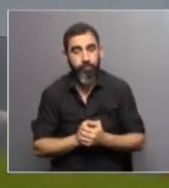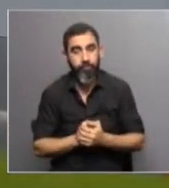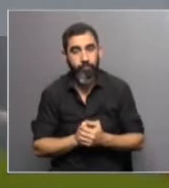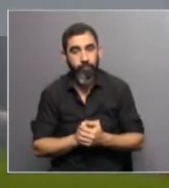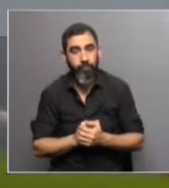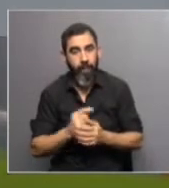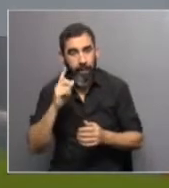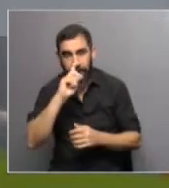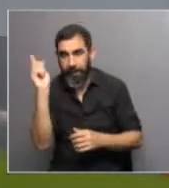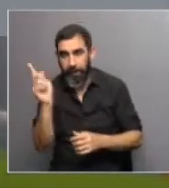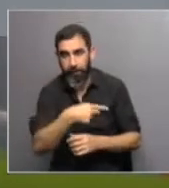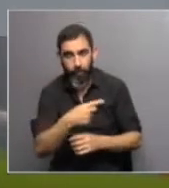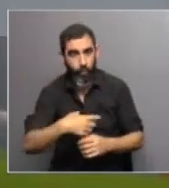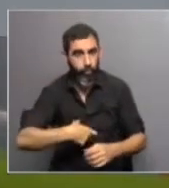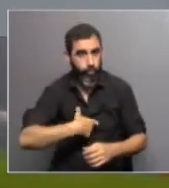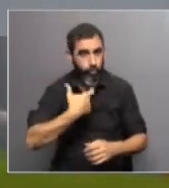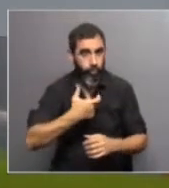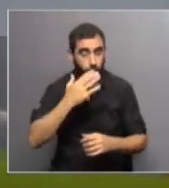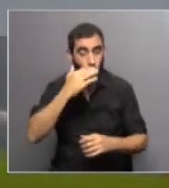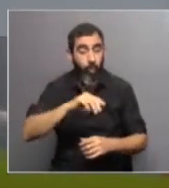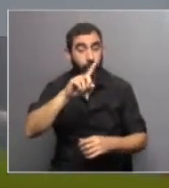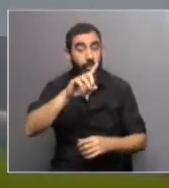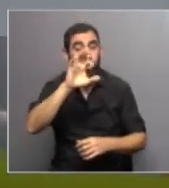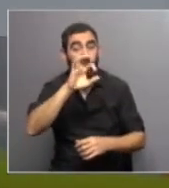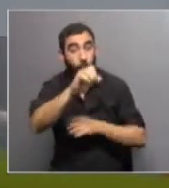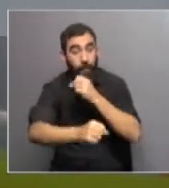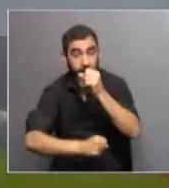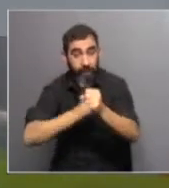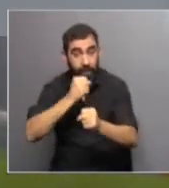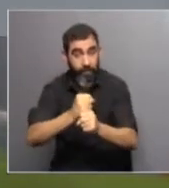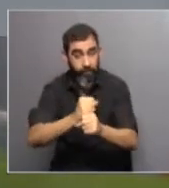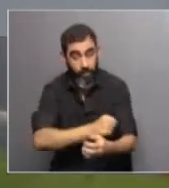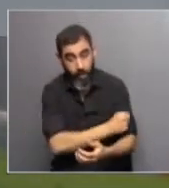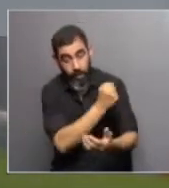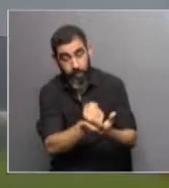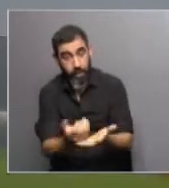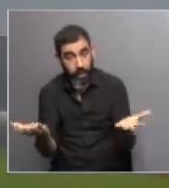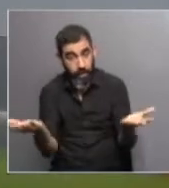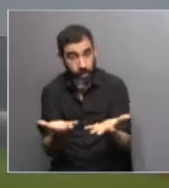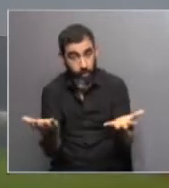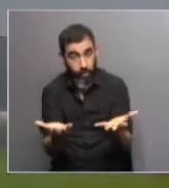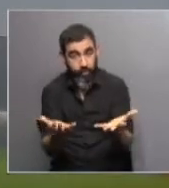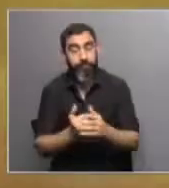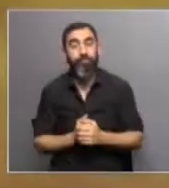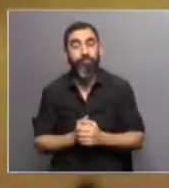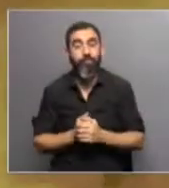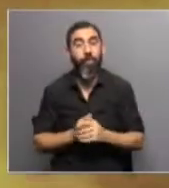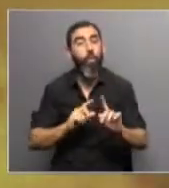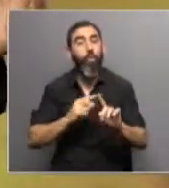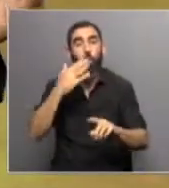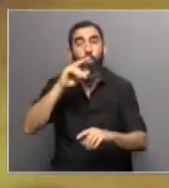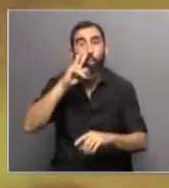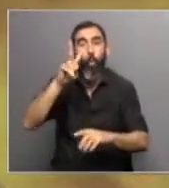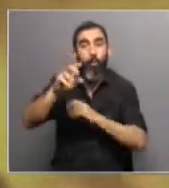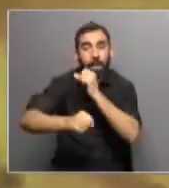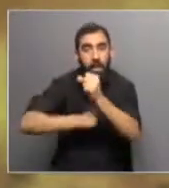rapidez del calentamiento que se observa claramente en los últimos 150 años a la fecha no ocurrió en los últimos 2000